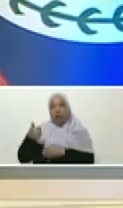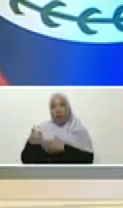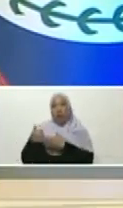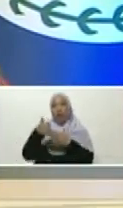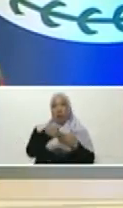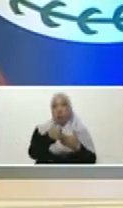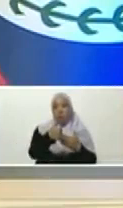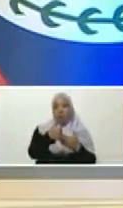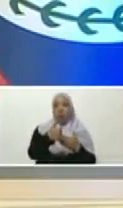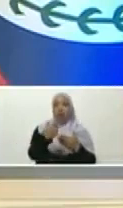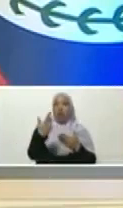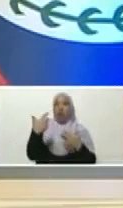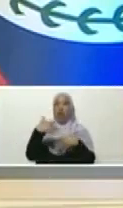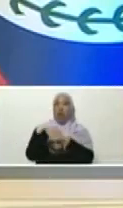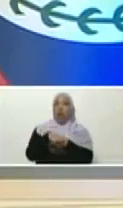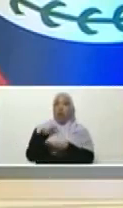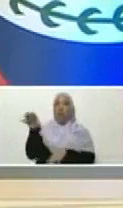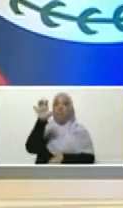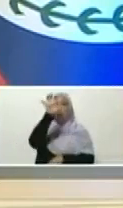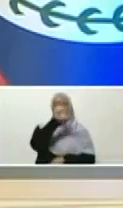interior entre nuestros países,